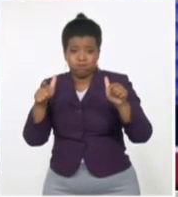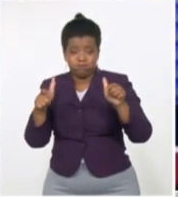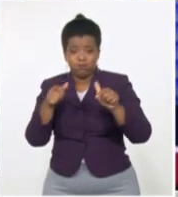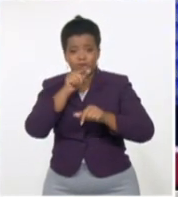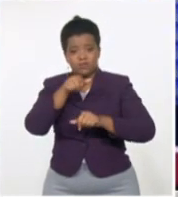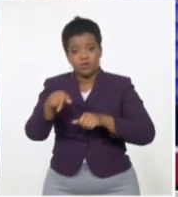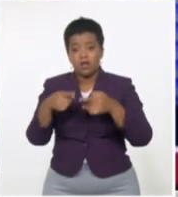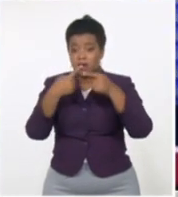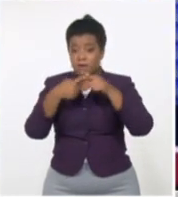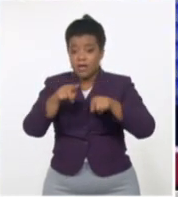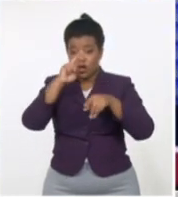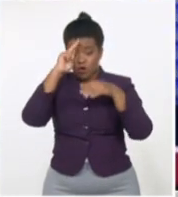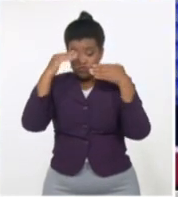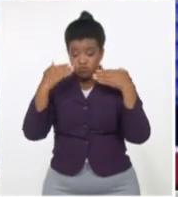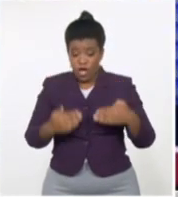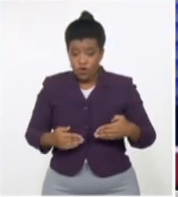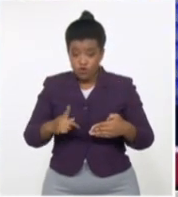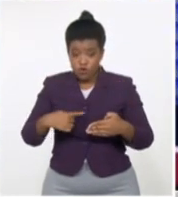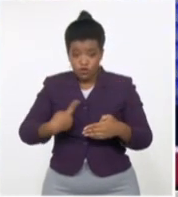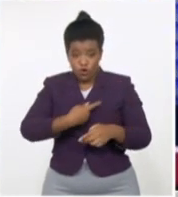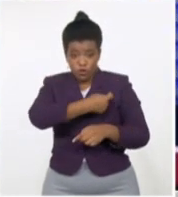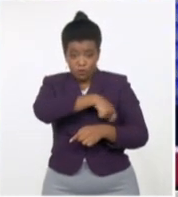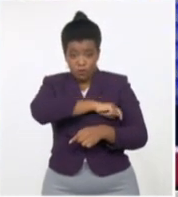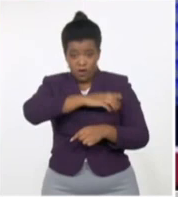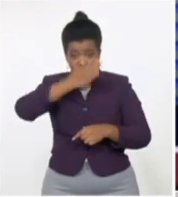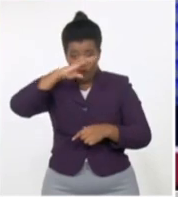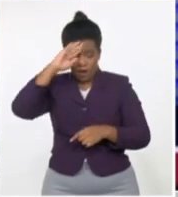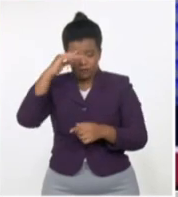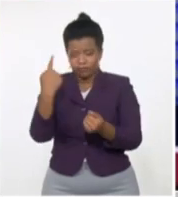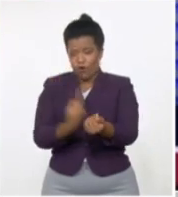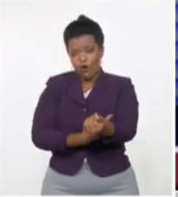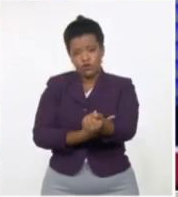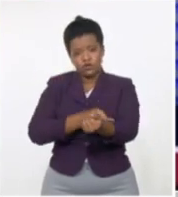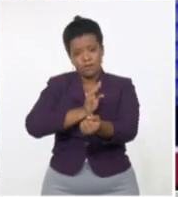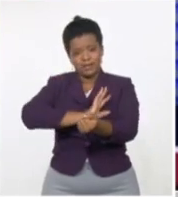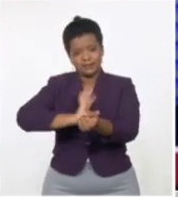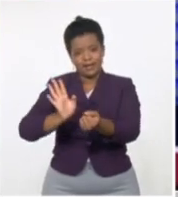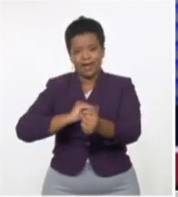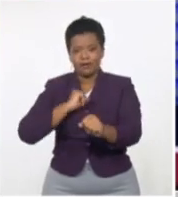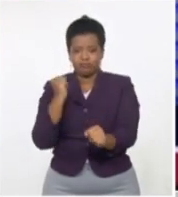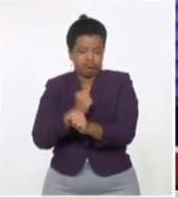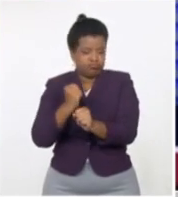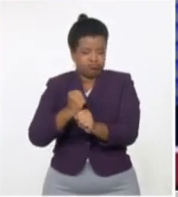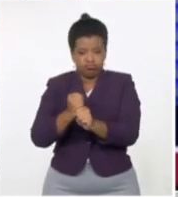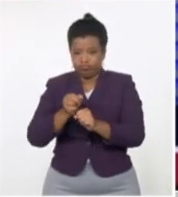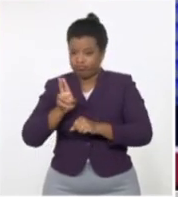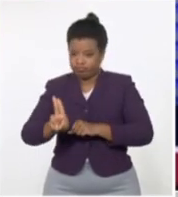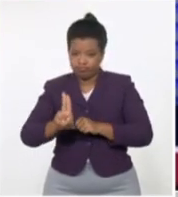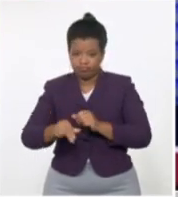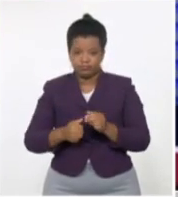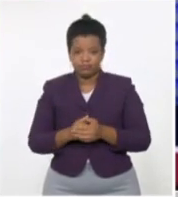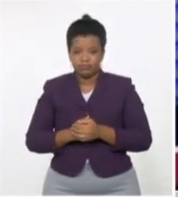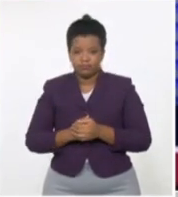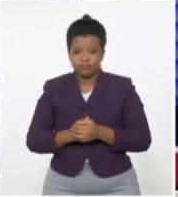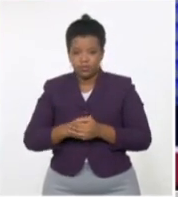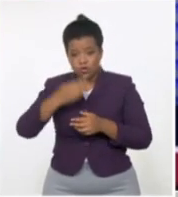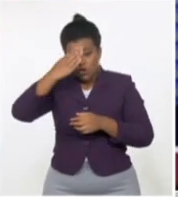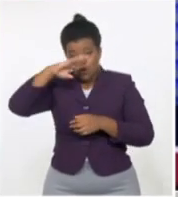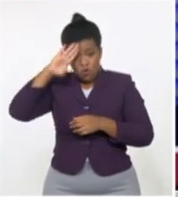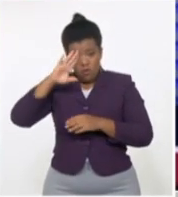la salud pública cubana está acostumbrada a los desafíos. Y las organizaciones de masa en Cuba están muy acostumbradas a los